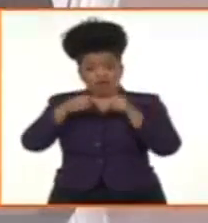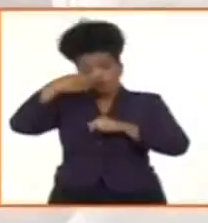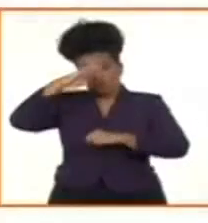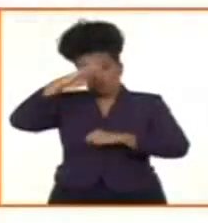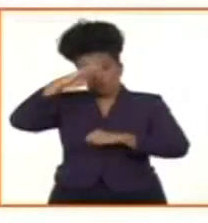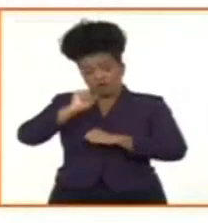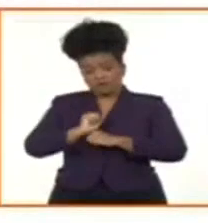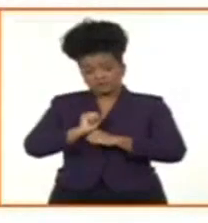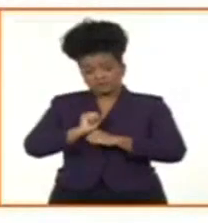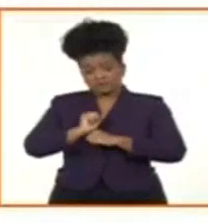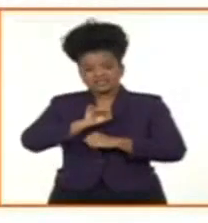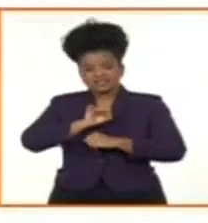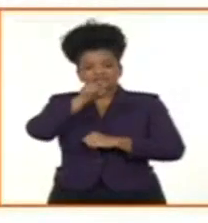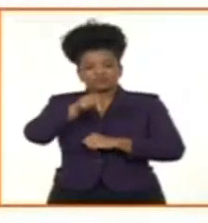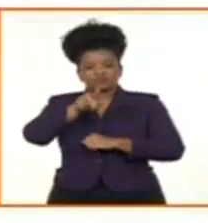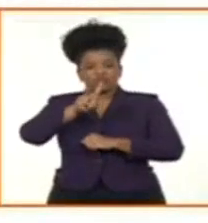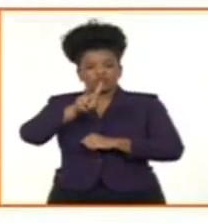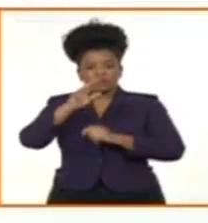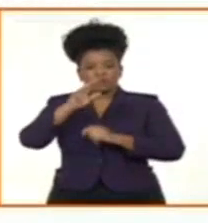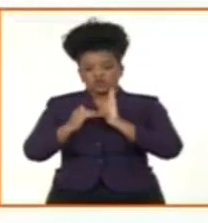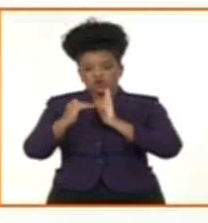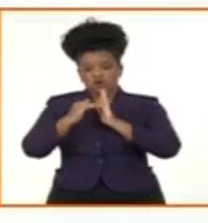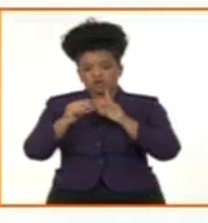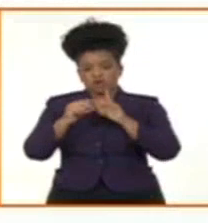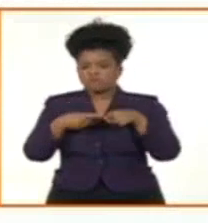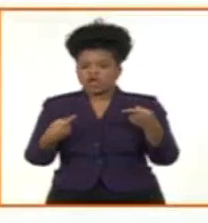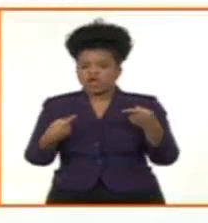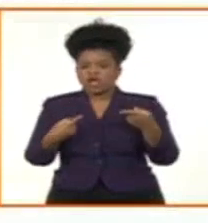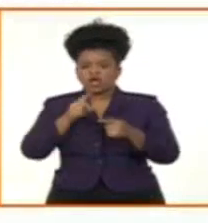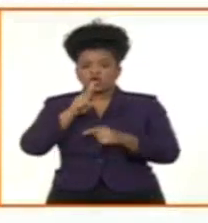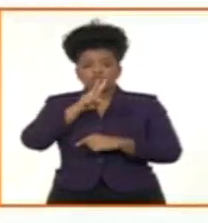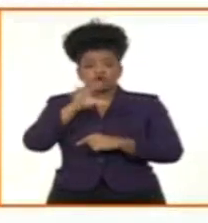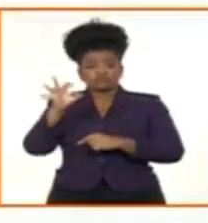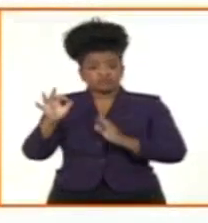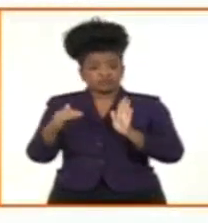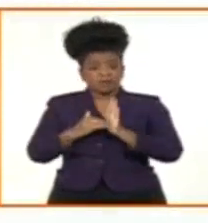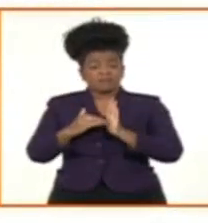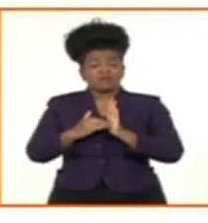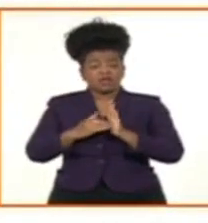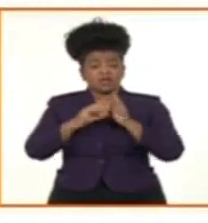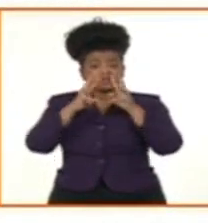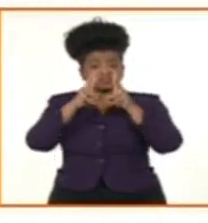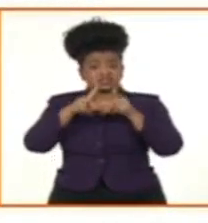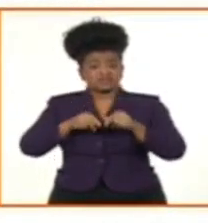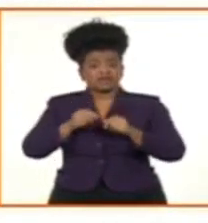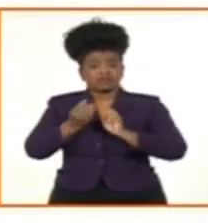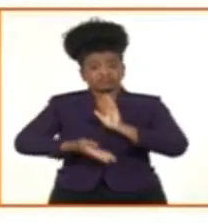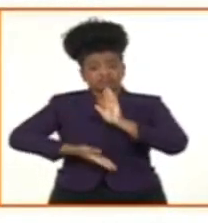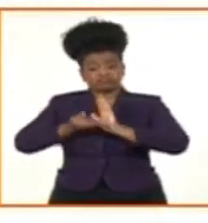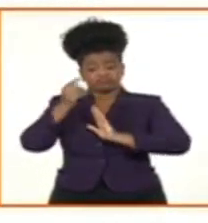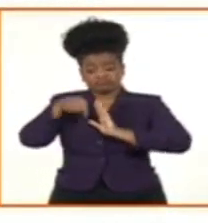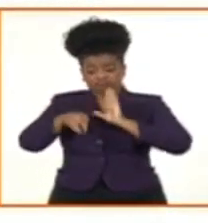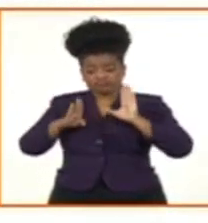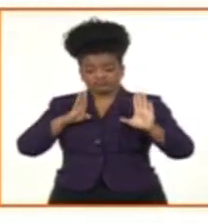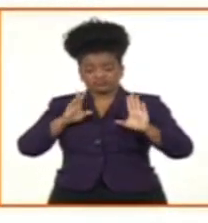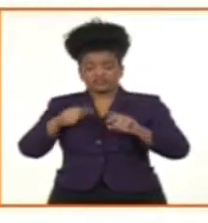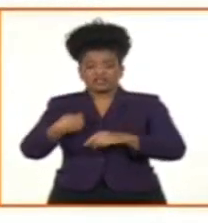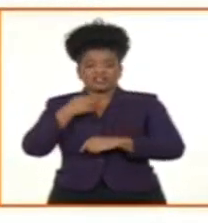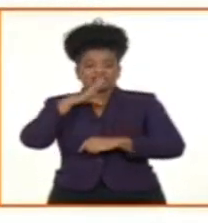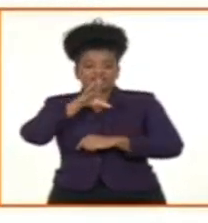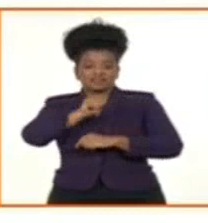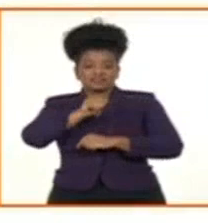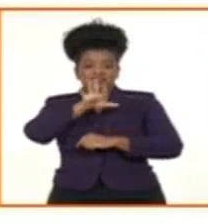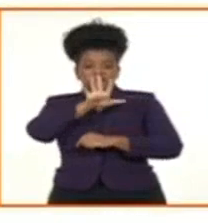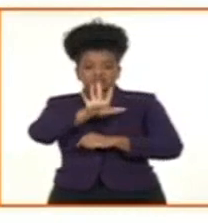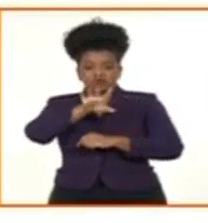líneas móviles, porque hay que hablar también que 200.000 líneas son 200.000 líneas. Y estas han sido en este periodo, y nosotros decir que 5,7 millones